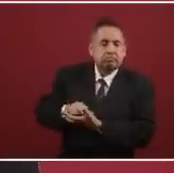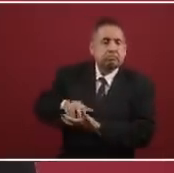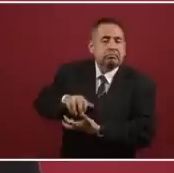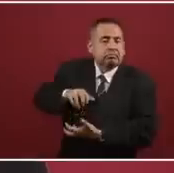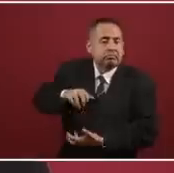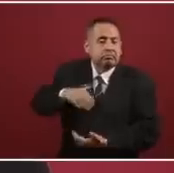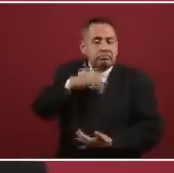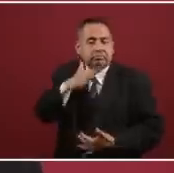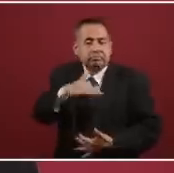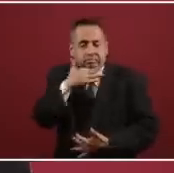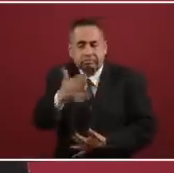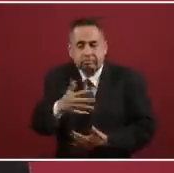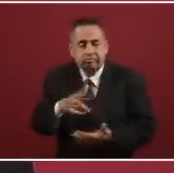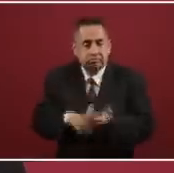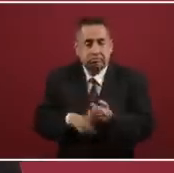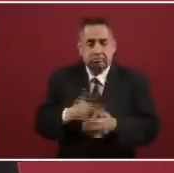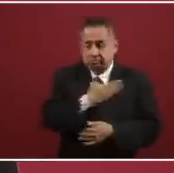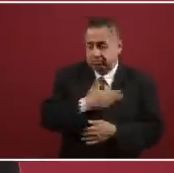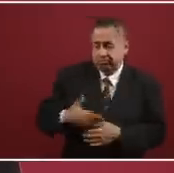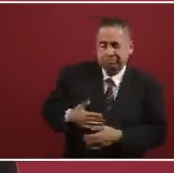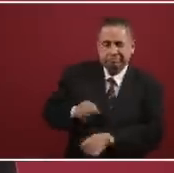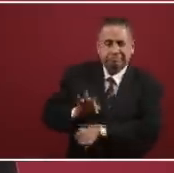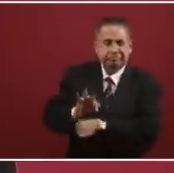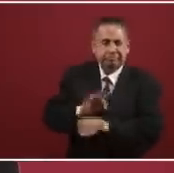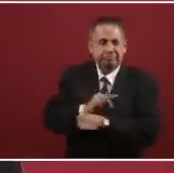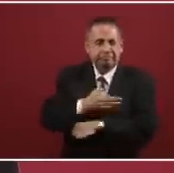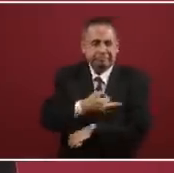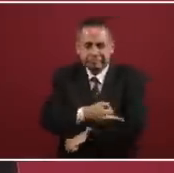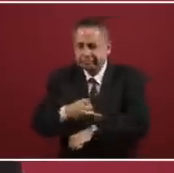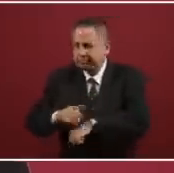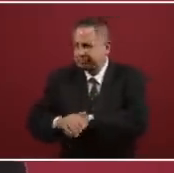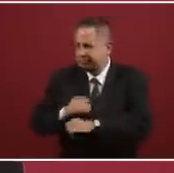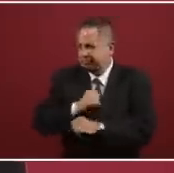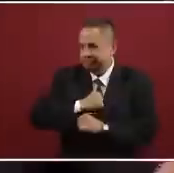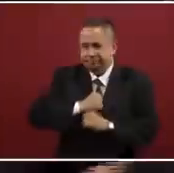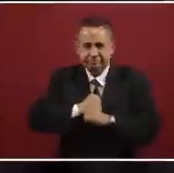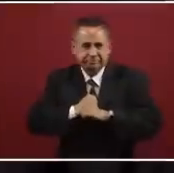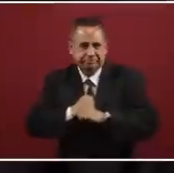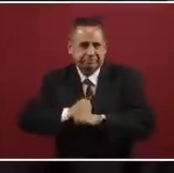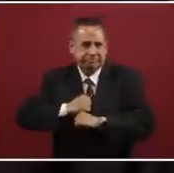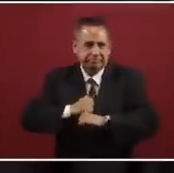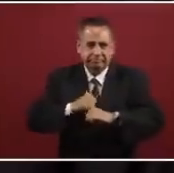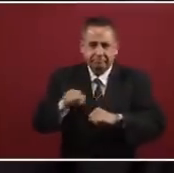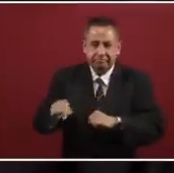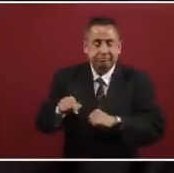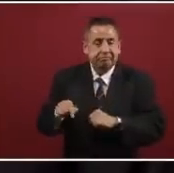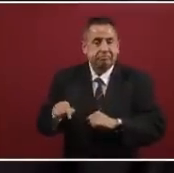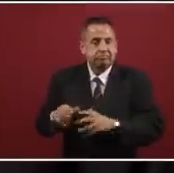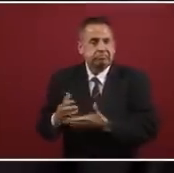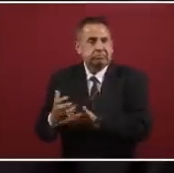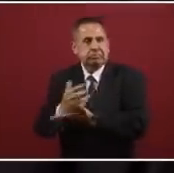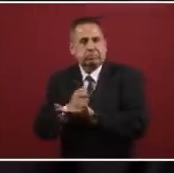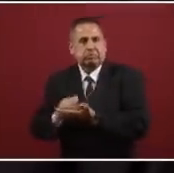de allegados al presidente, de traficantes de influencia.